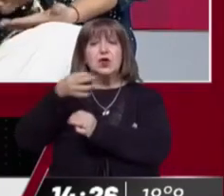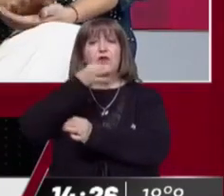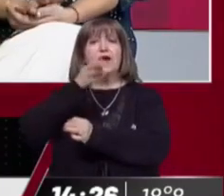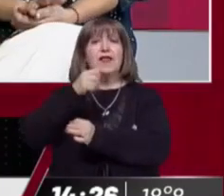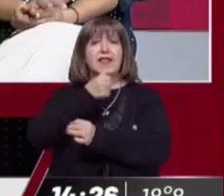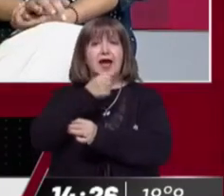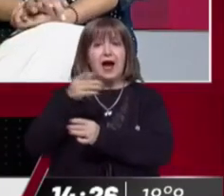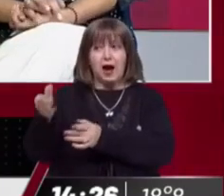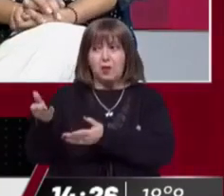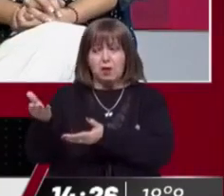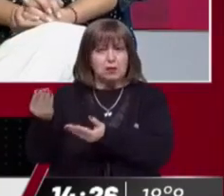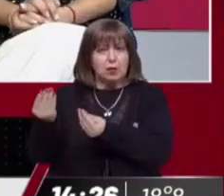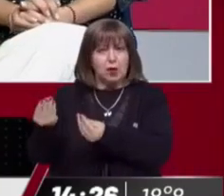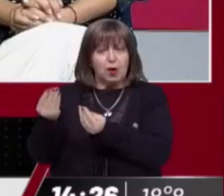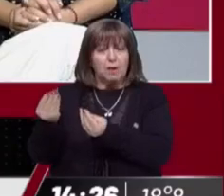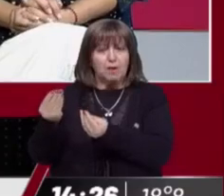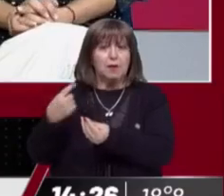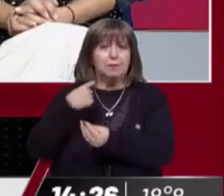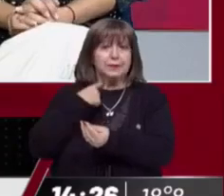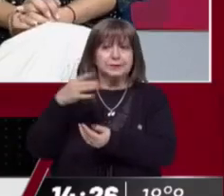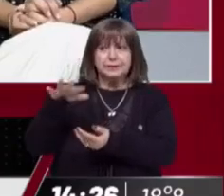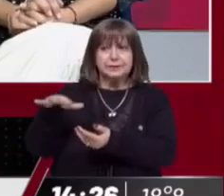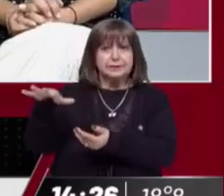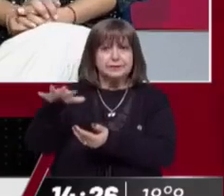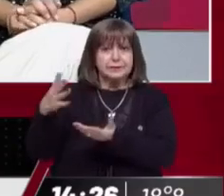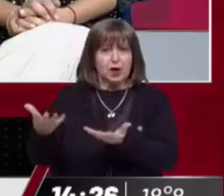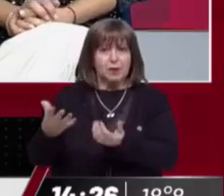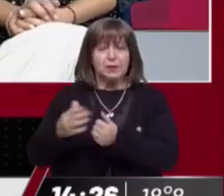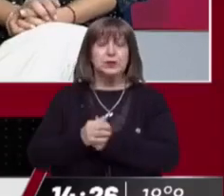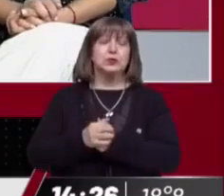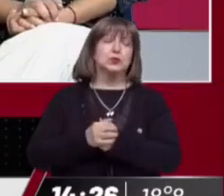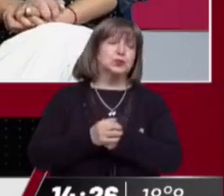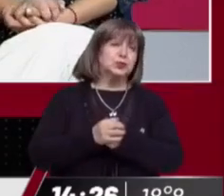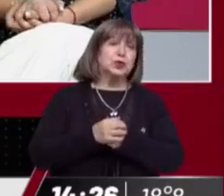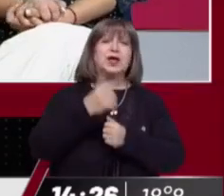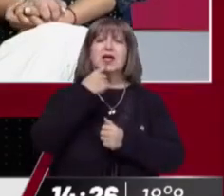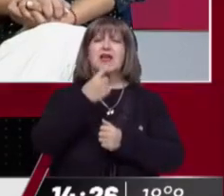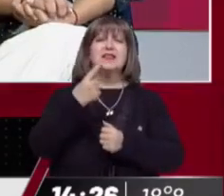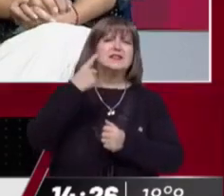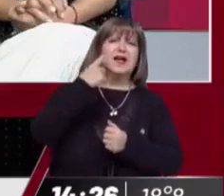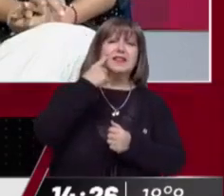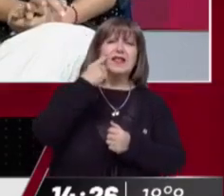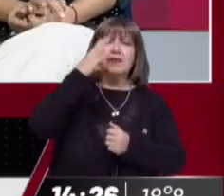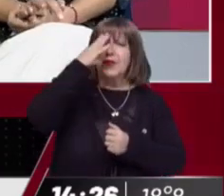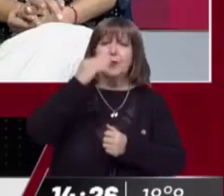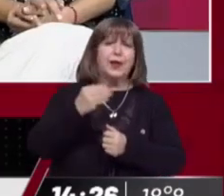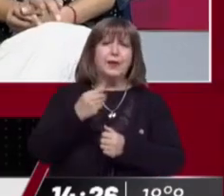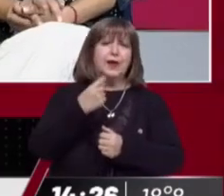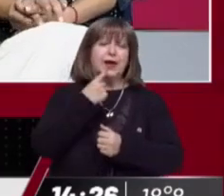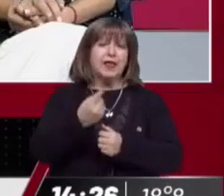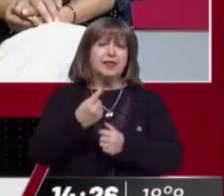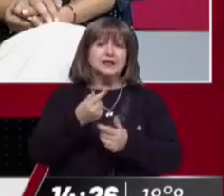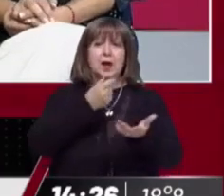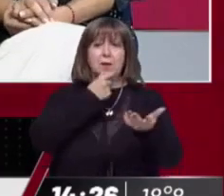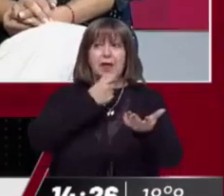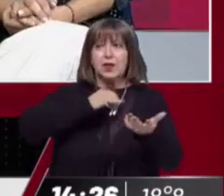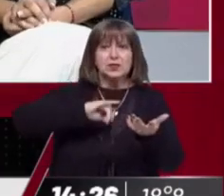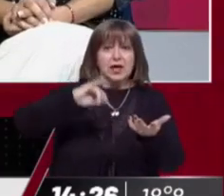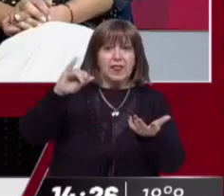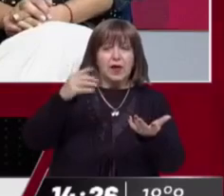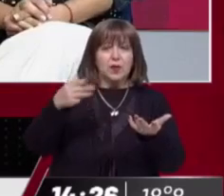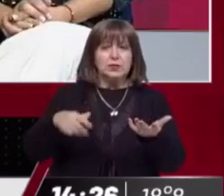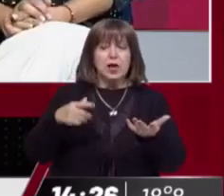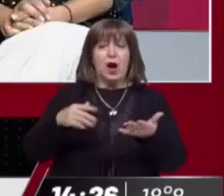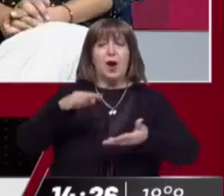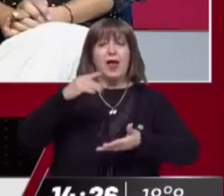muy mal y que genera un gran perjuicio a esa zona, ¿no? ¿Cómo termina esto? ¿Qué dicen los intendentes? Mendoza hace la denuncia recién con